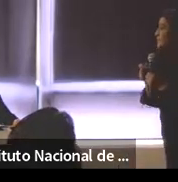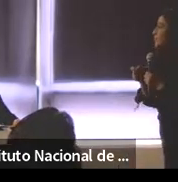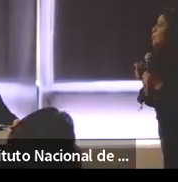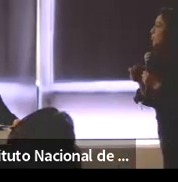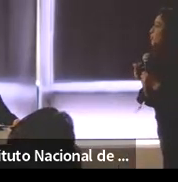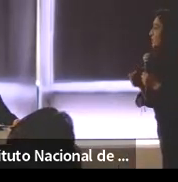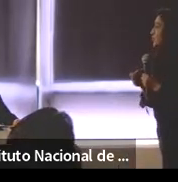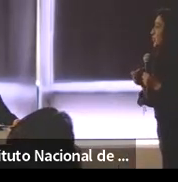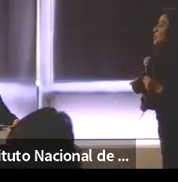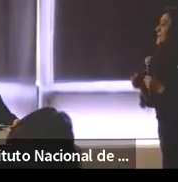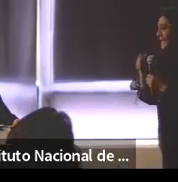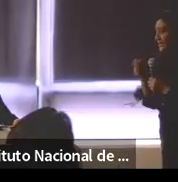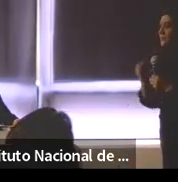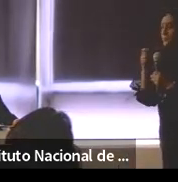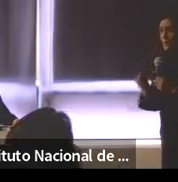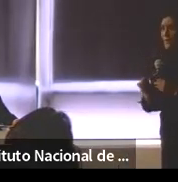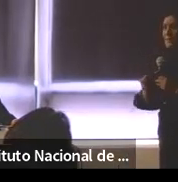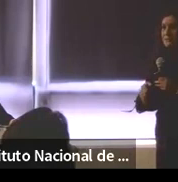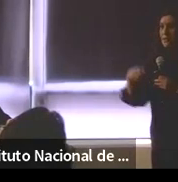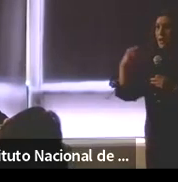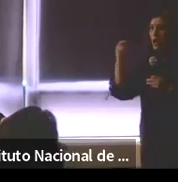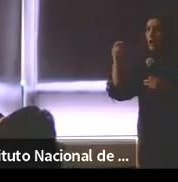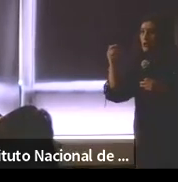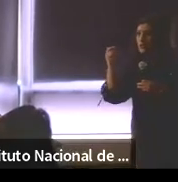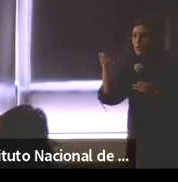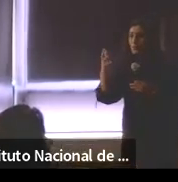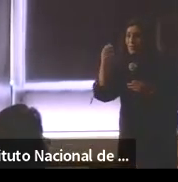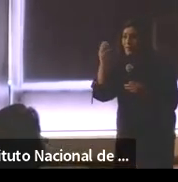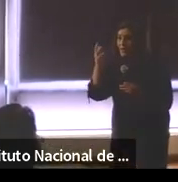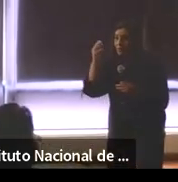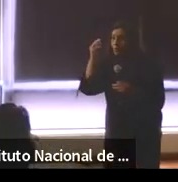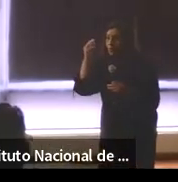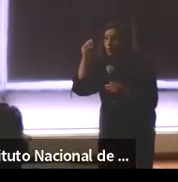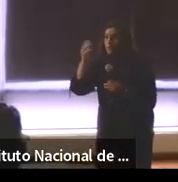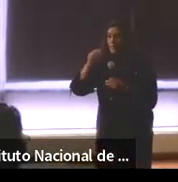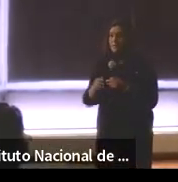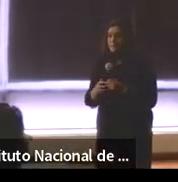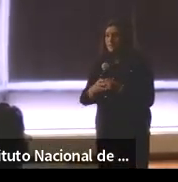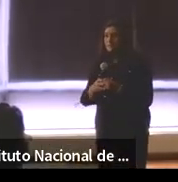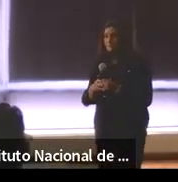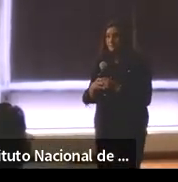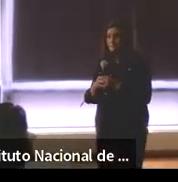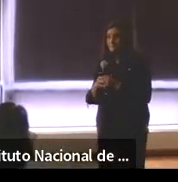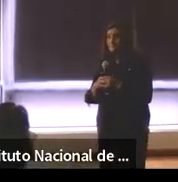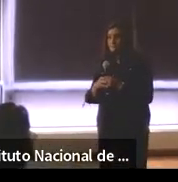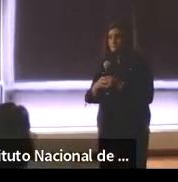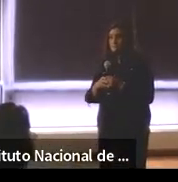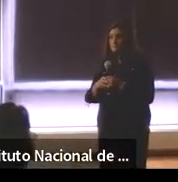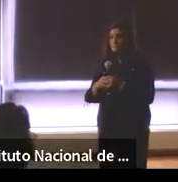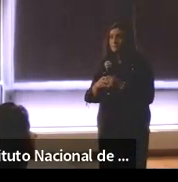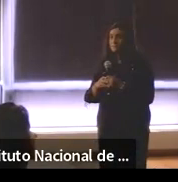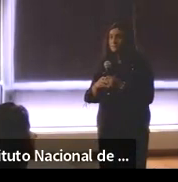jefa tengo un conflicto porque la jefa de enfermeras no me da una licencia